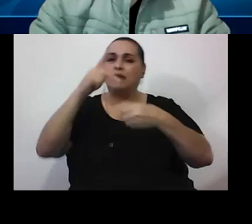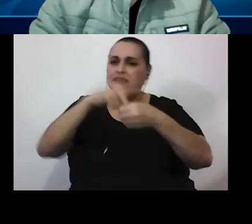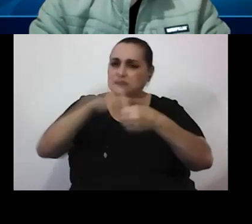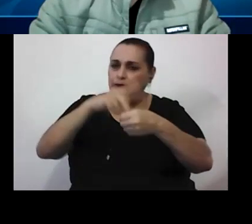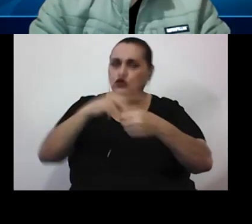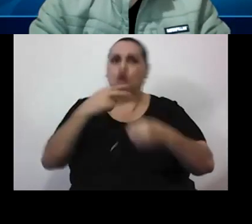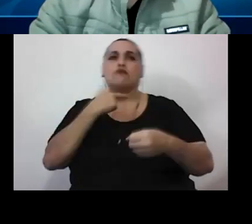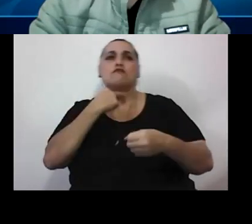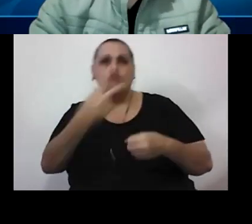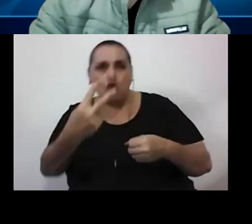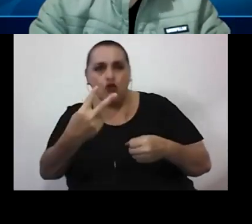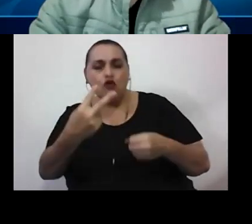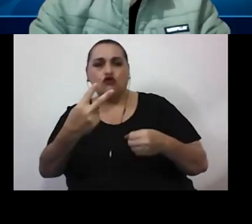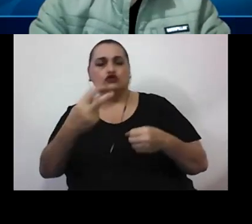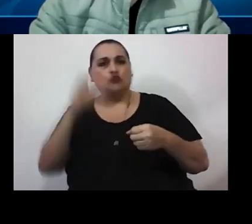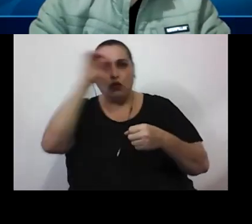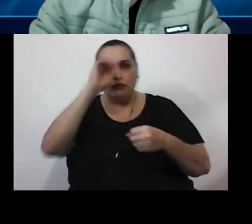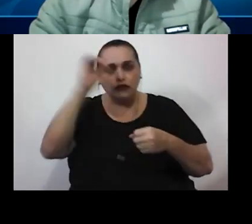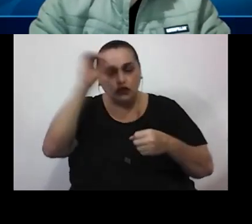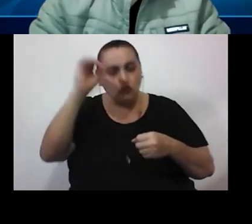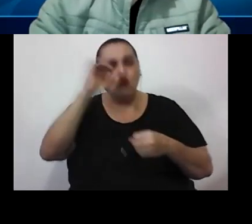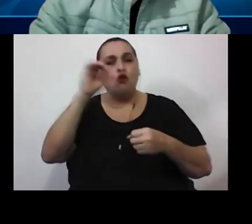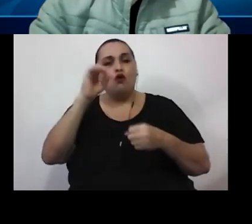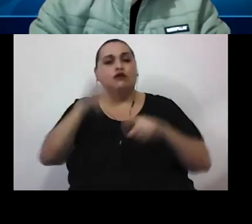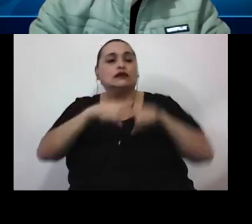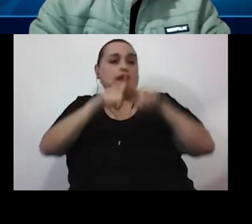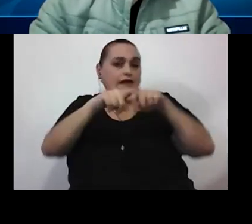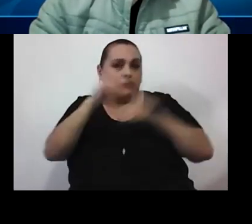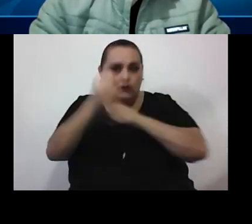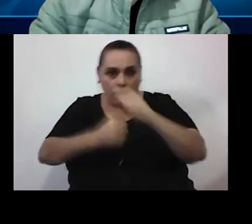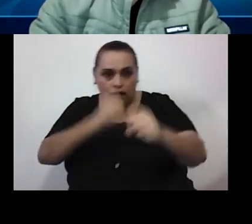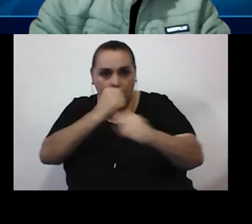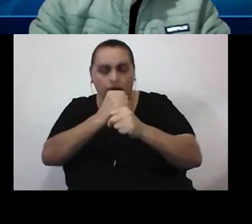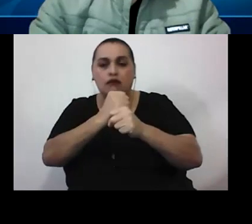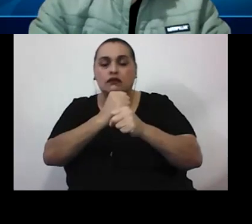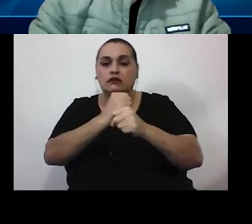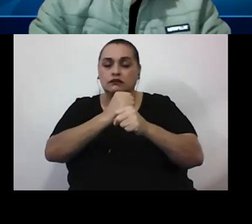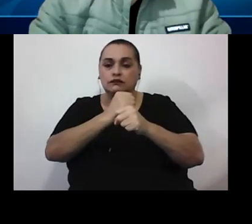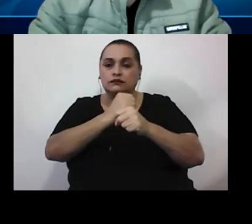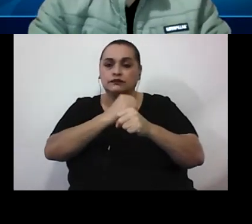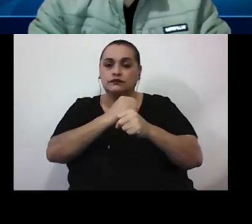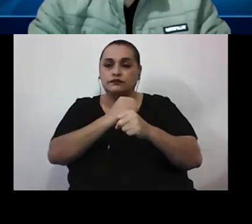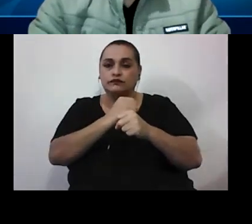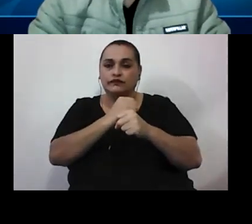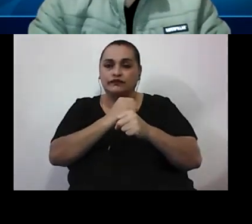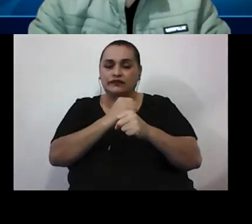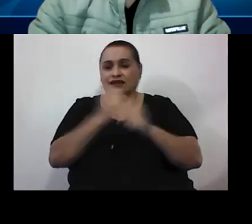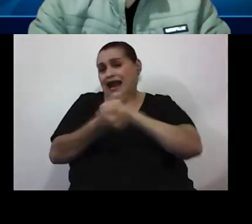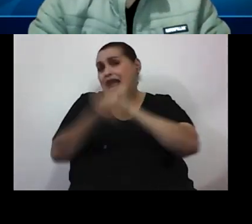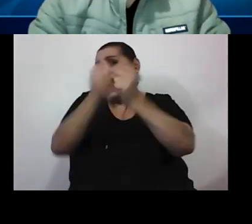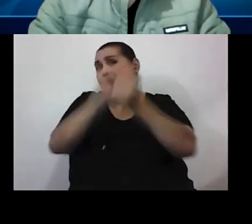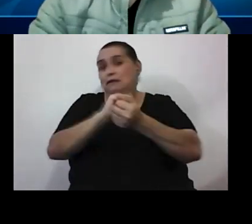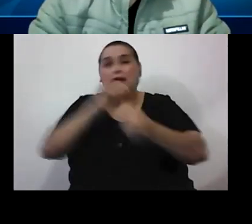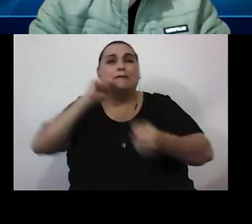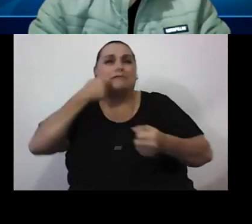voz, teniendo opinión, según la edad. Y cambia el paradigma.